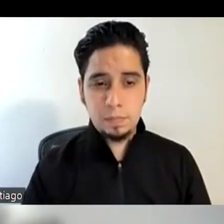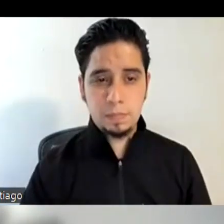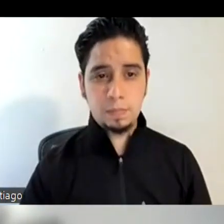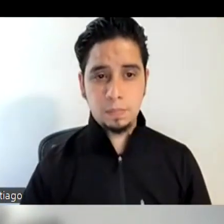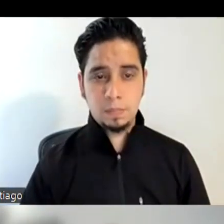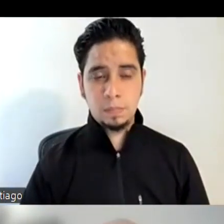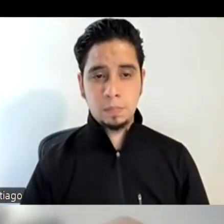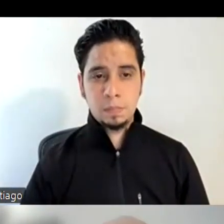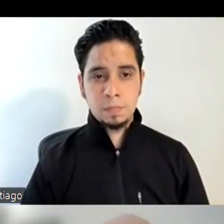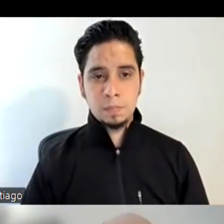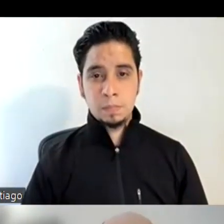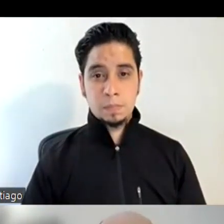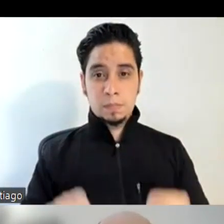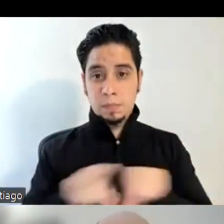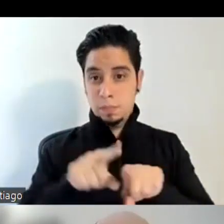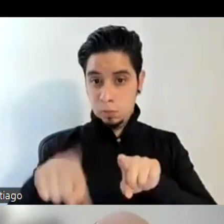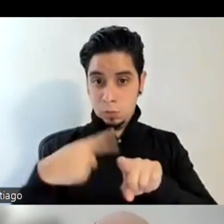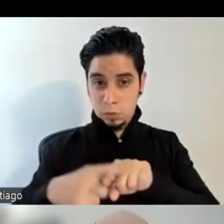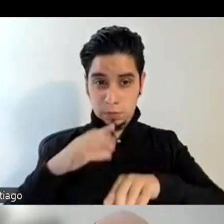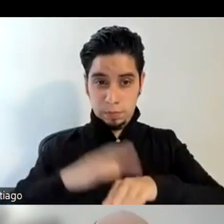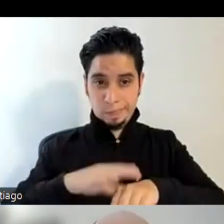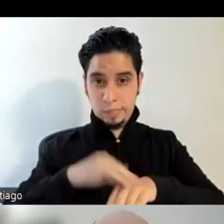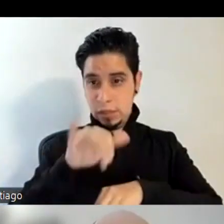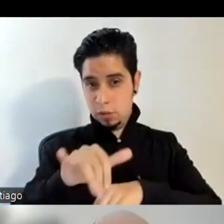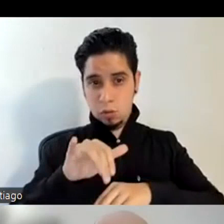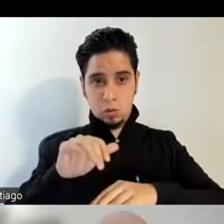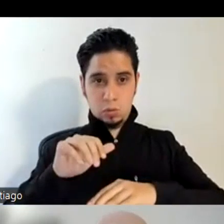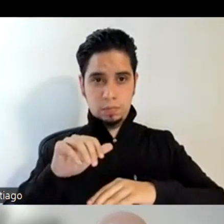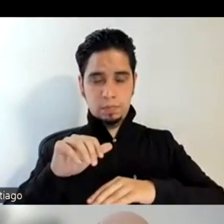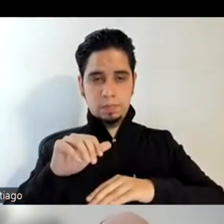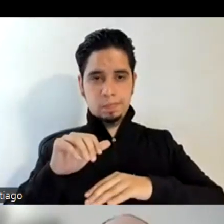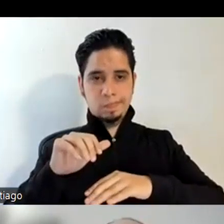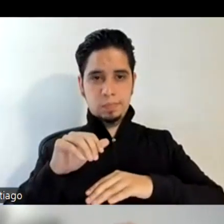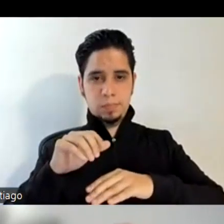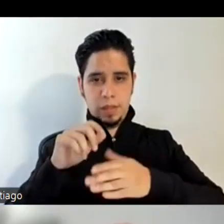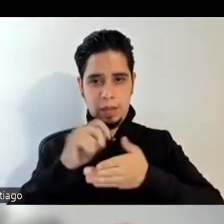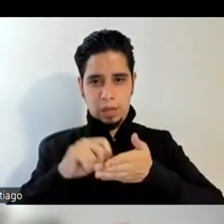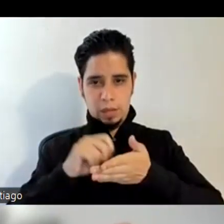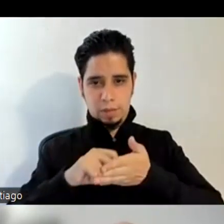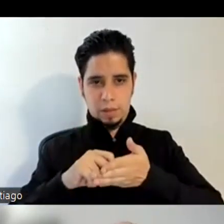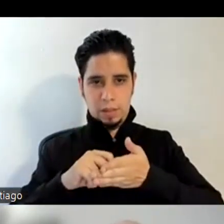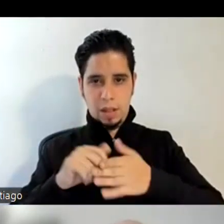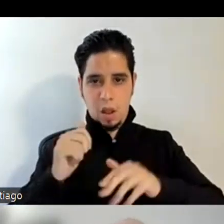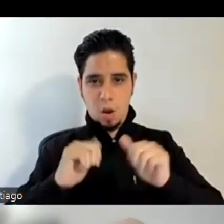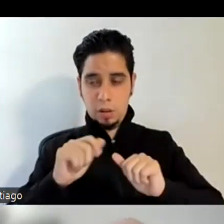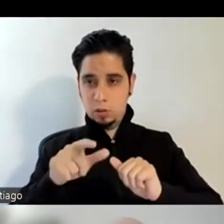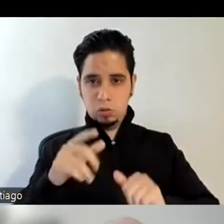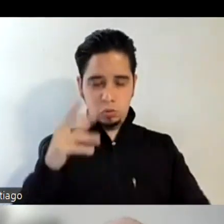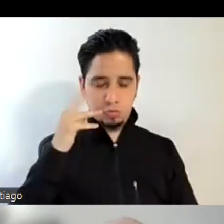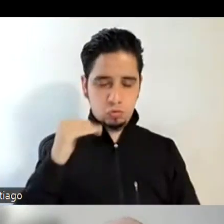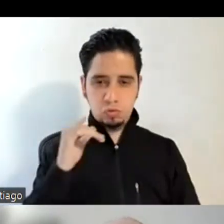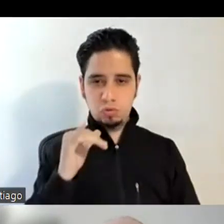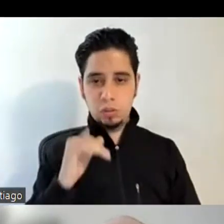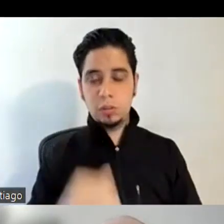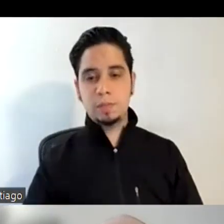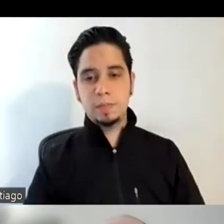Como te llega a ti y te dicen, es que eso que tú pusiste en la obra, yo lo viví. Y cuando a mí me ha pasado eso, me lo viví. Tú sabes que me